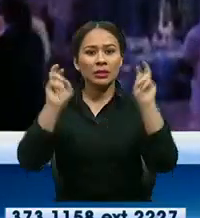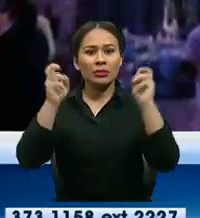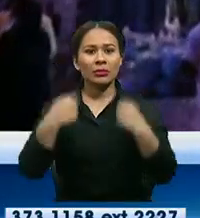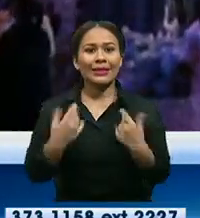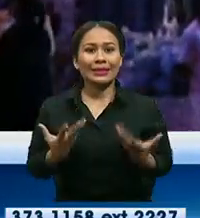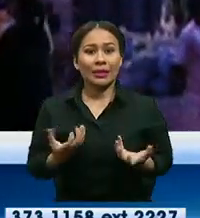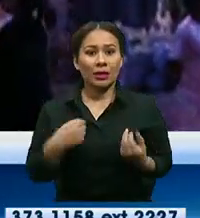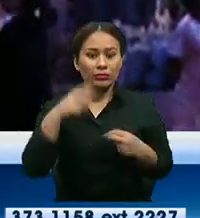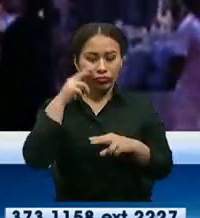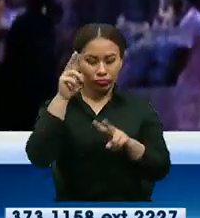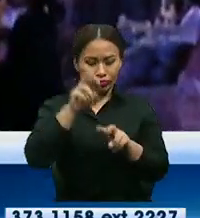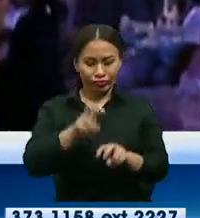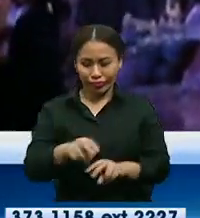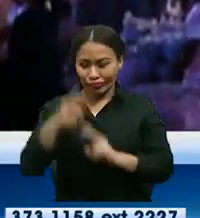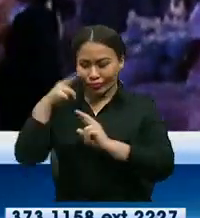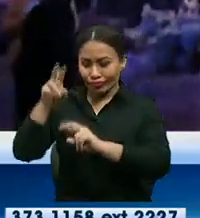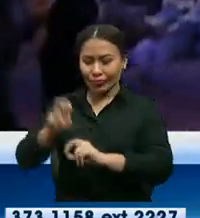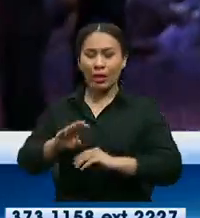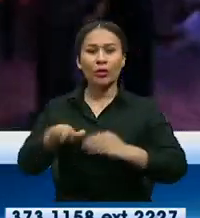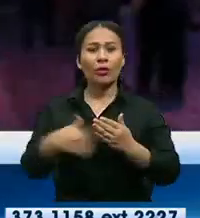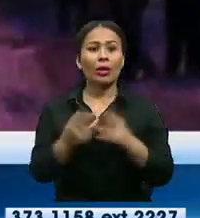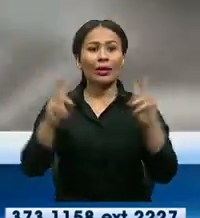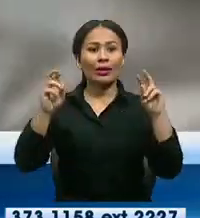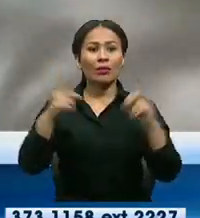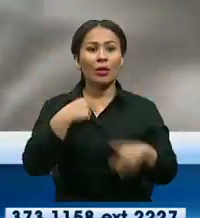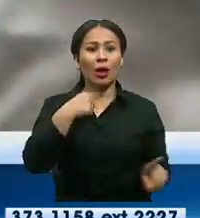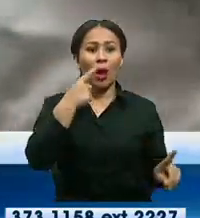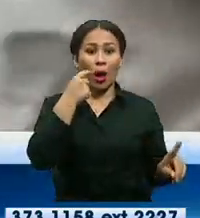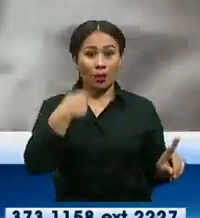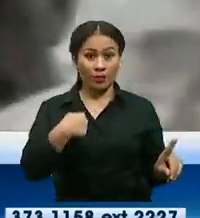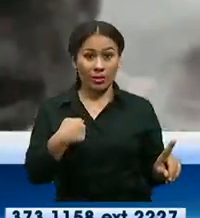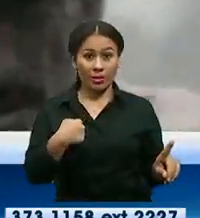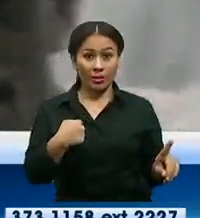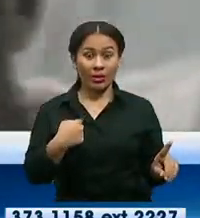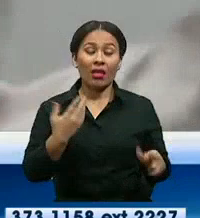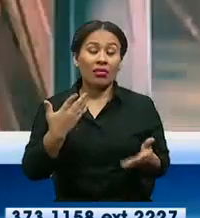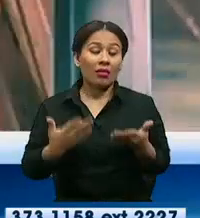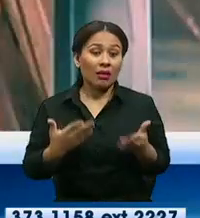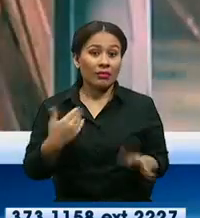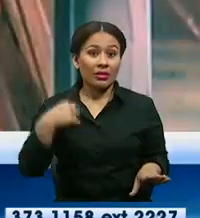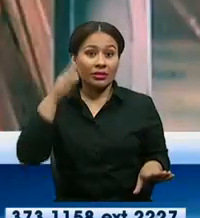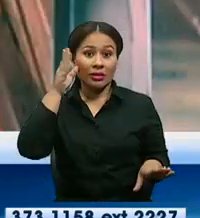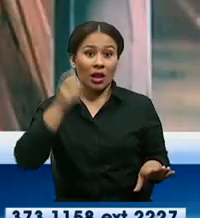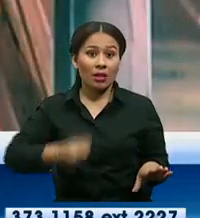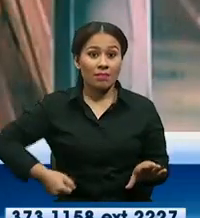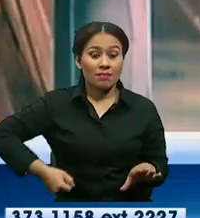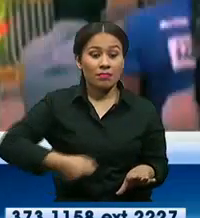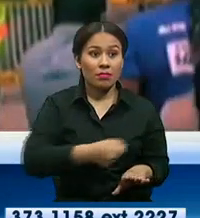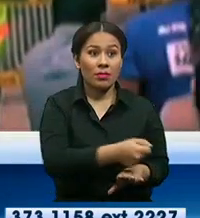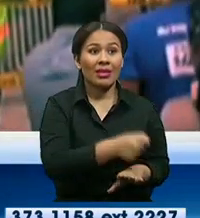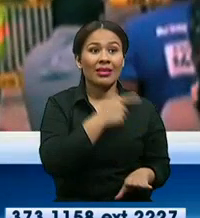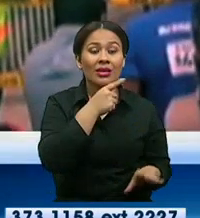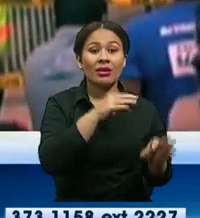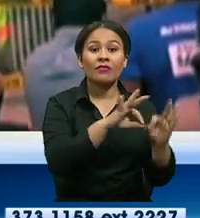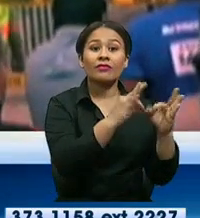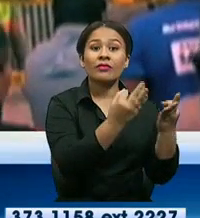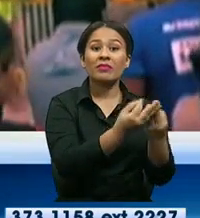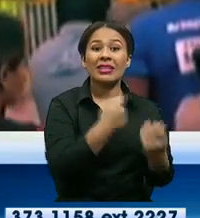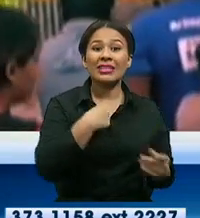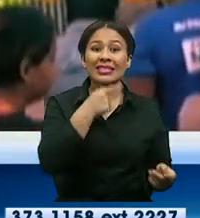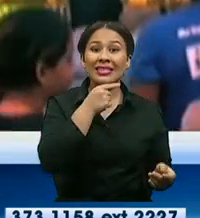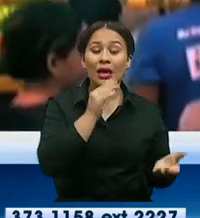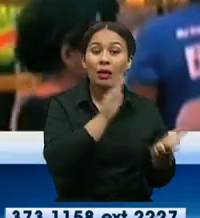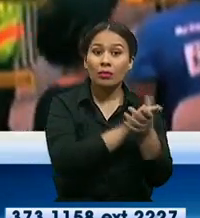la reconstrucción de los hechos en torno al caso del hombre que supuestamente habría acabado con la vida de sus cuatro hijos y su